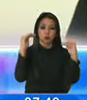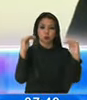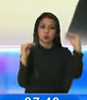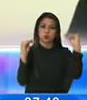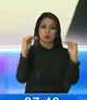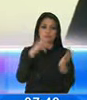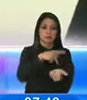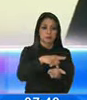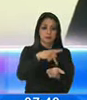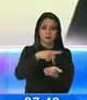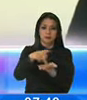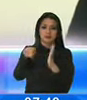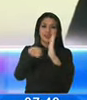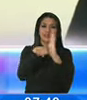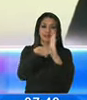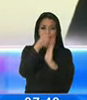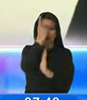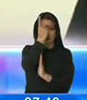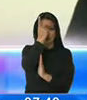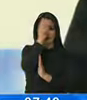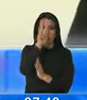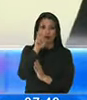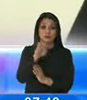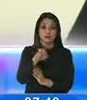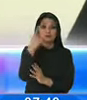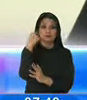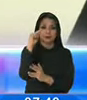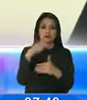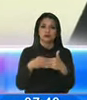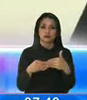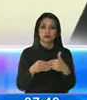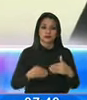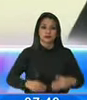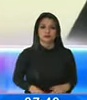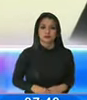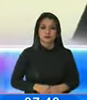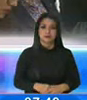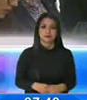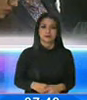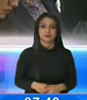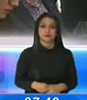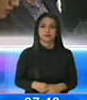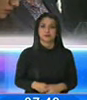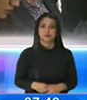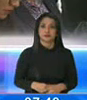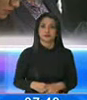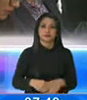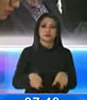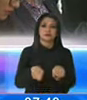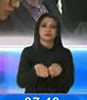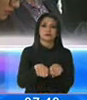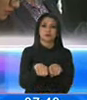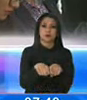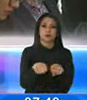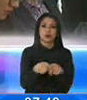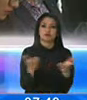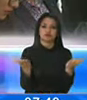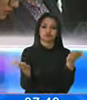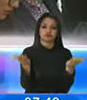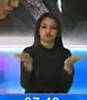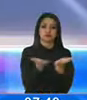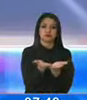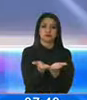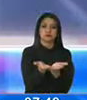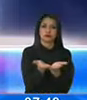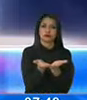de pagos negativa en alrededor de $2,000 millones. Similar panorama se aprecia en la balanza de